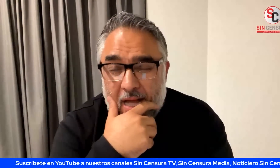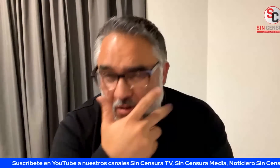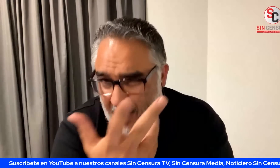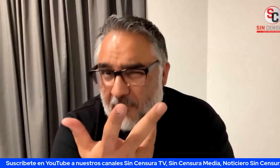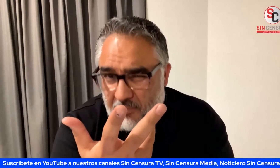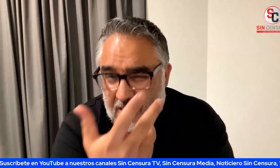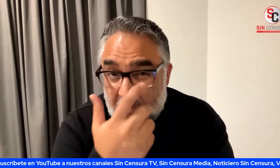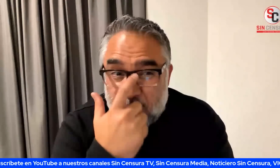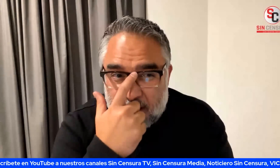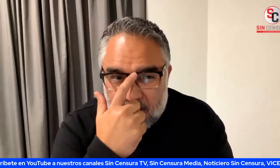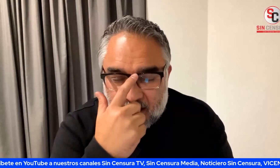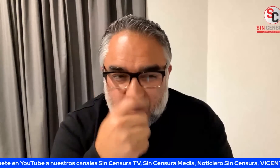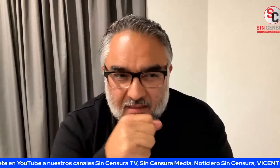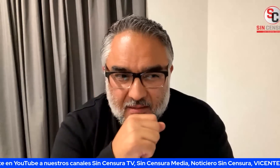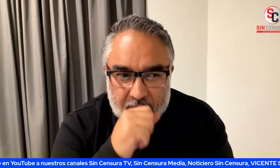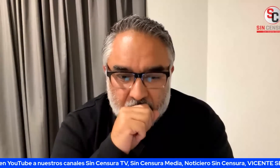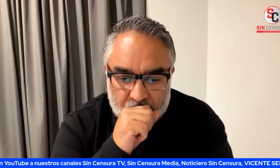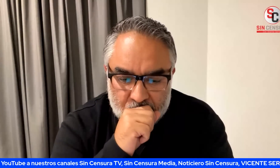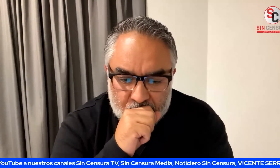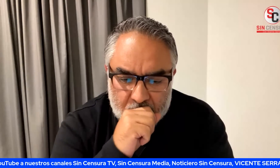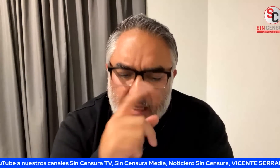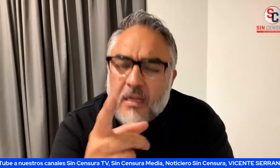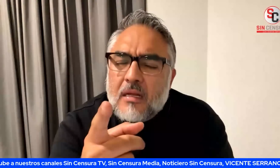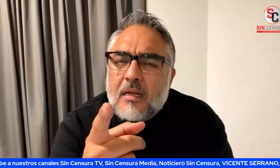Bueno, ahora, si me permites,